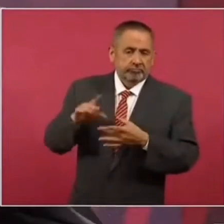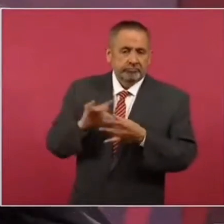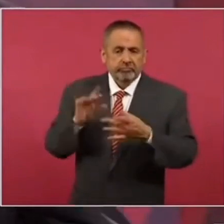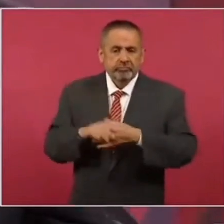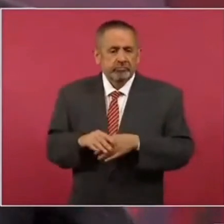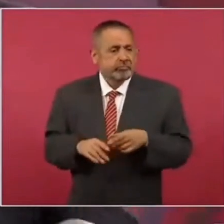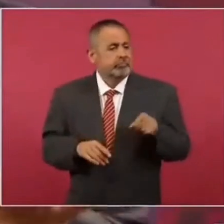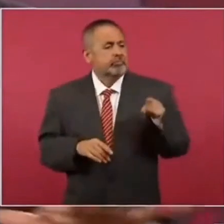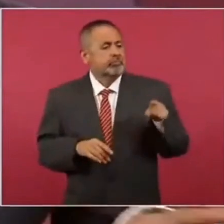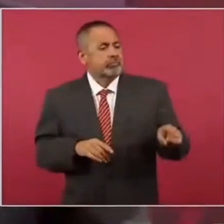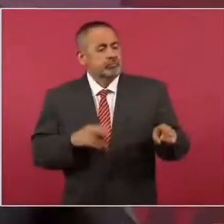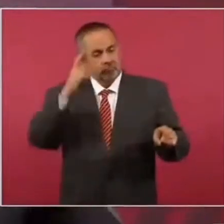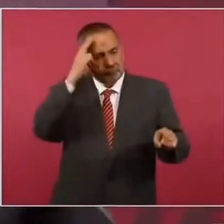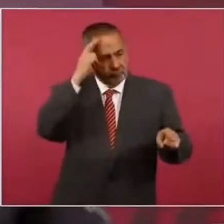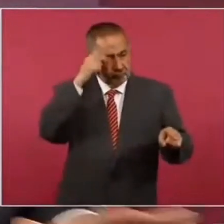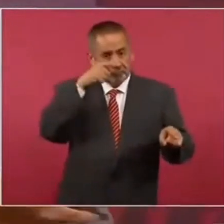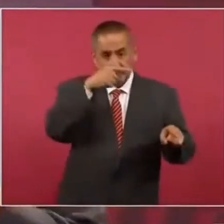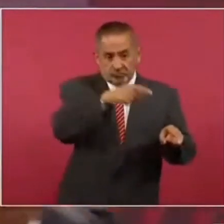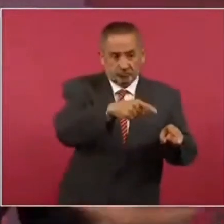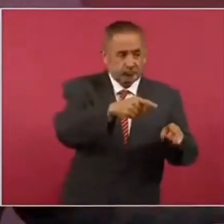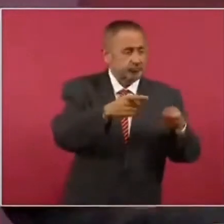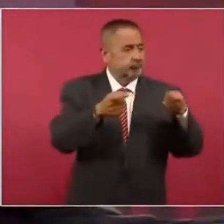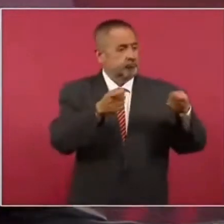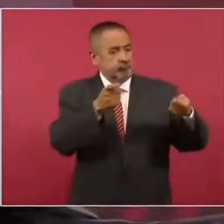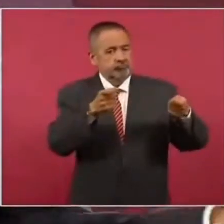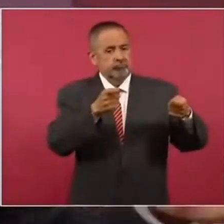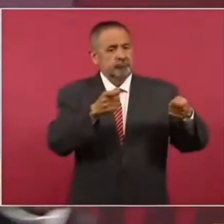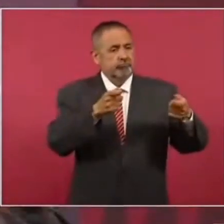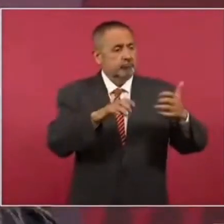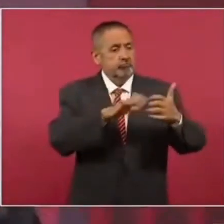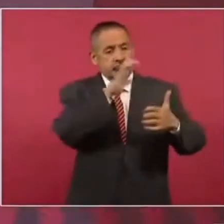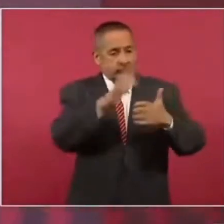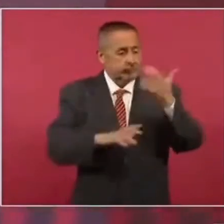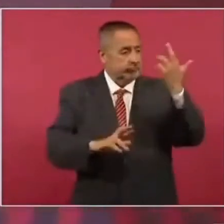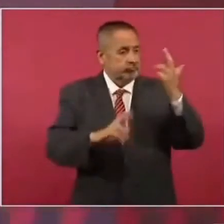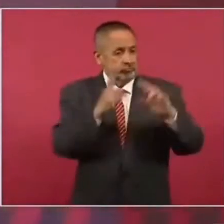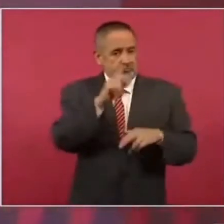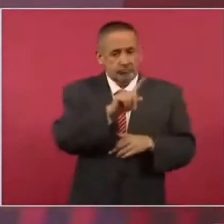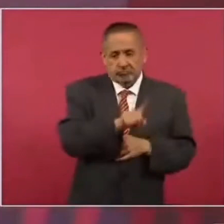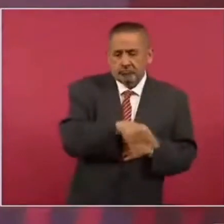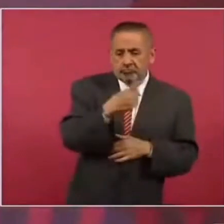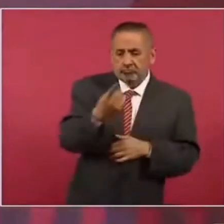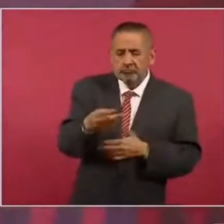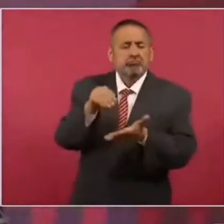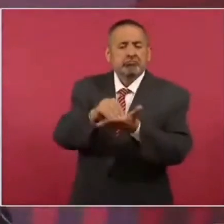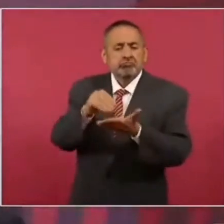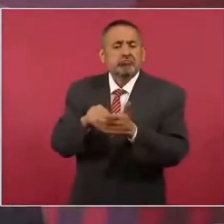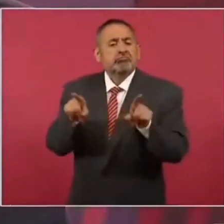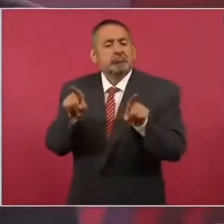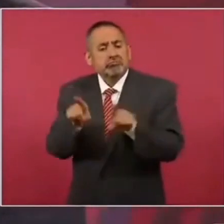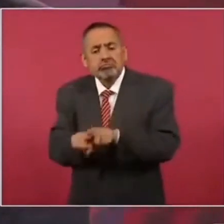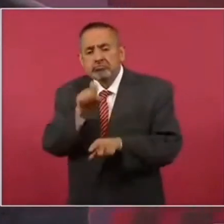deja de dominar doña Porfiria, don Porfirio, ¿sí? Y se queda doña Porfiria,